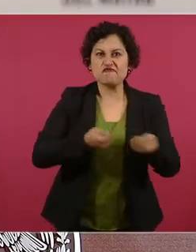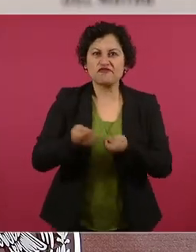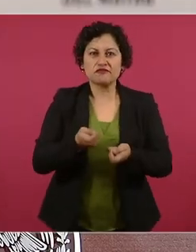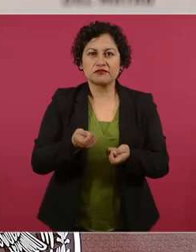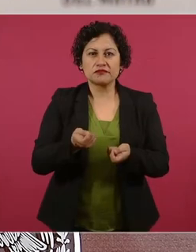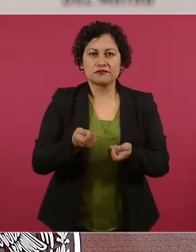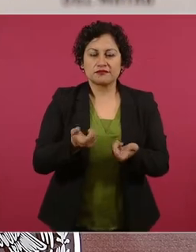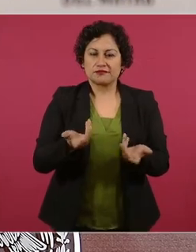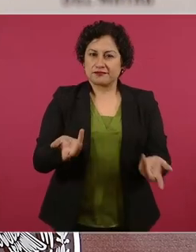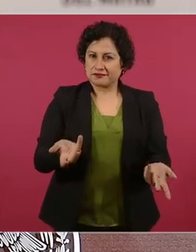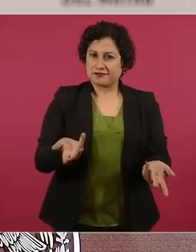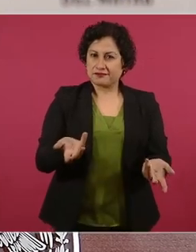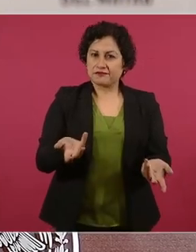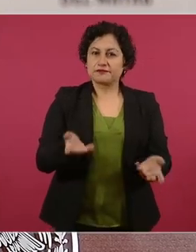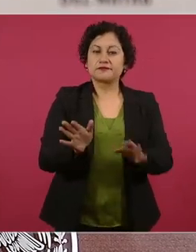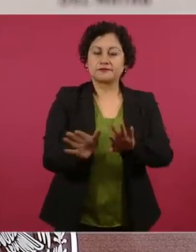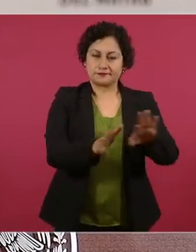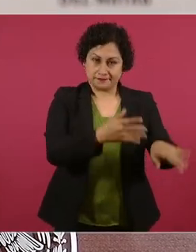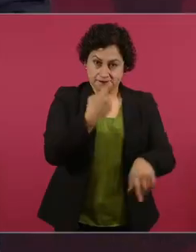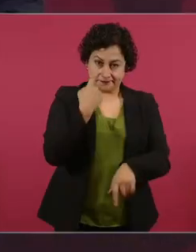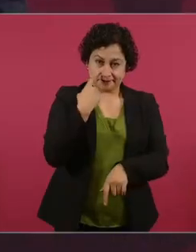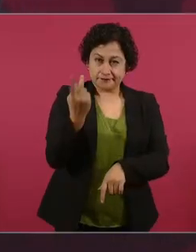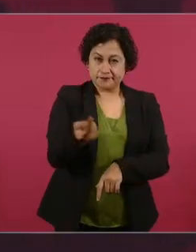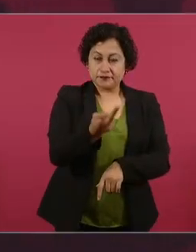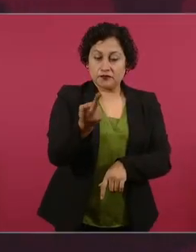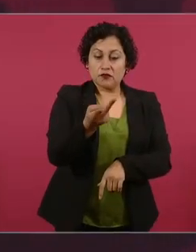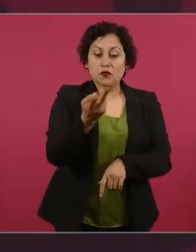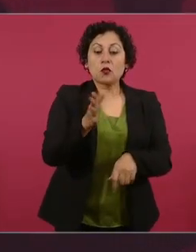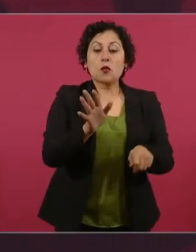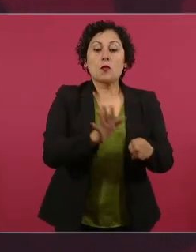tanto de un